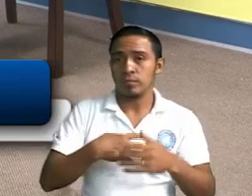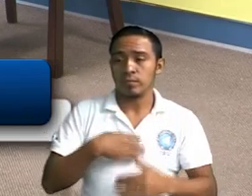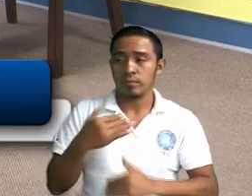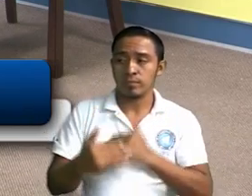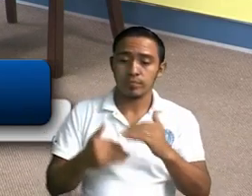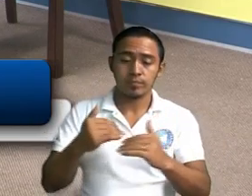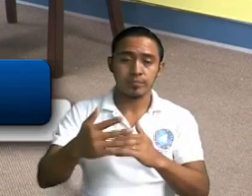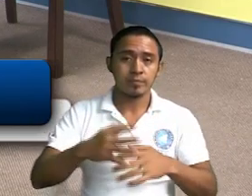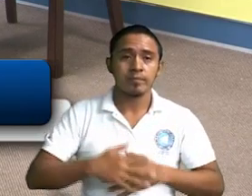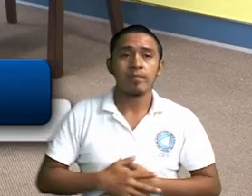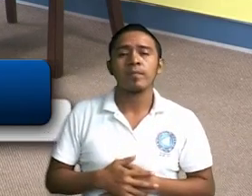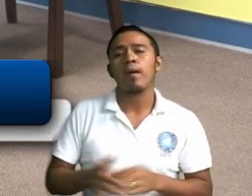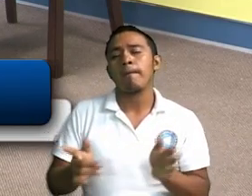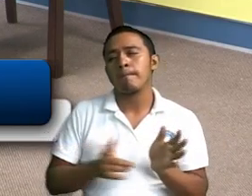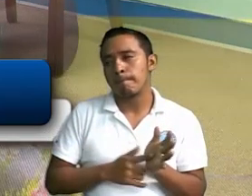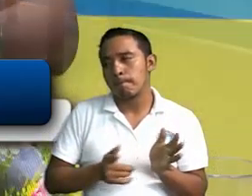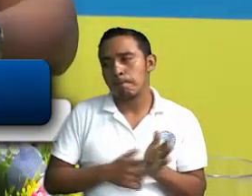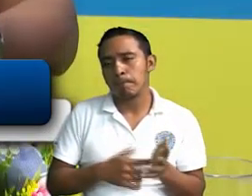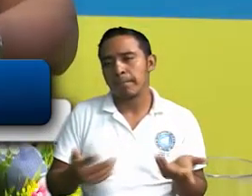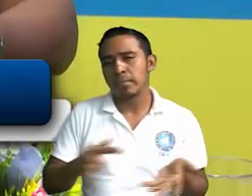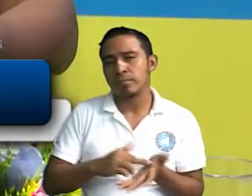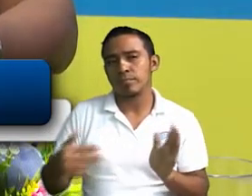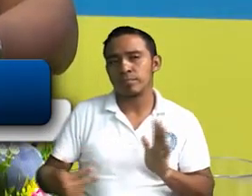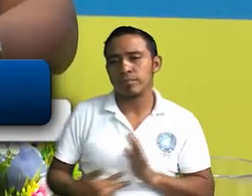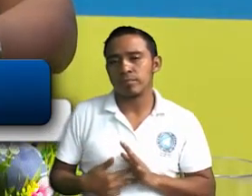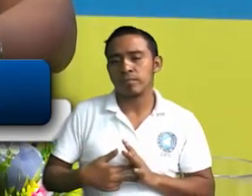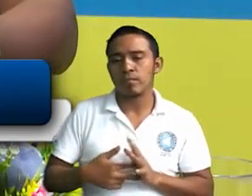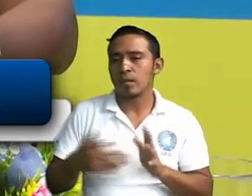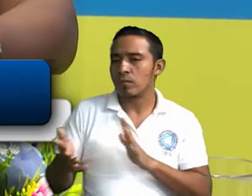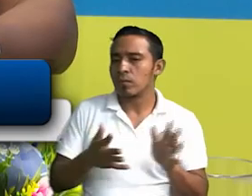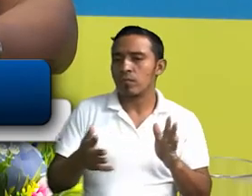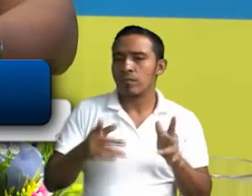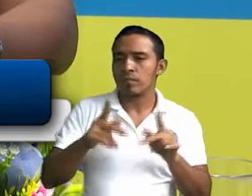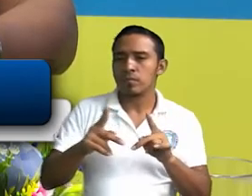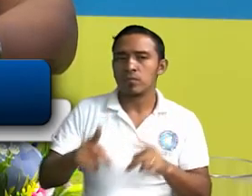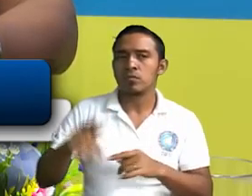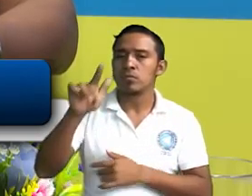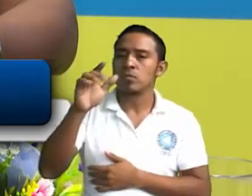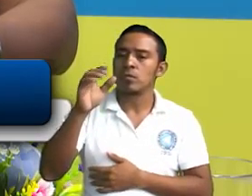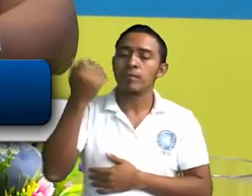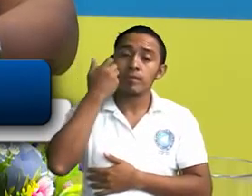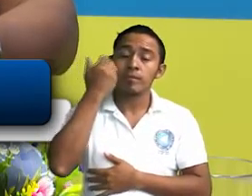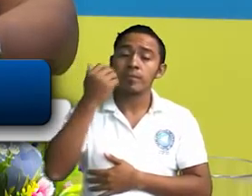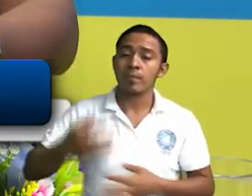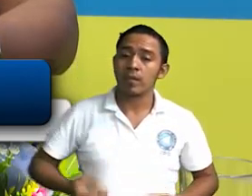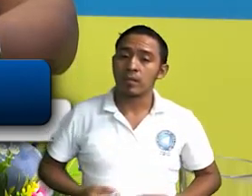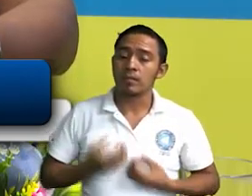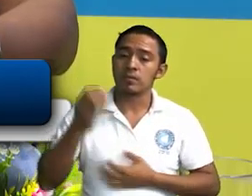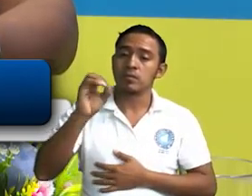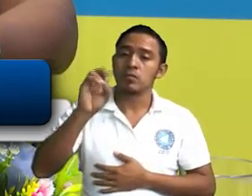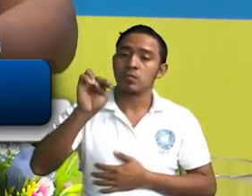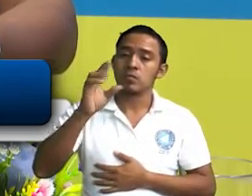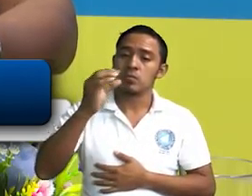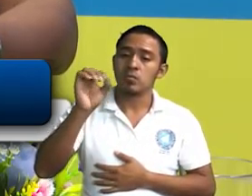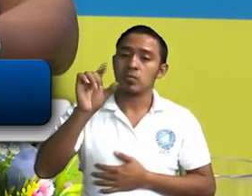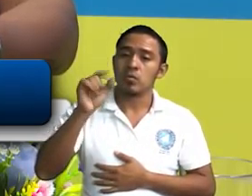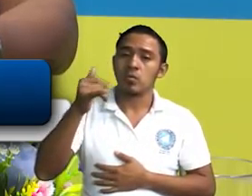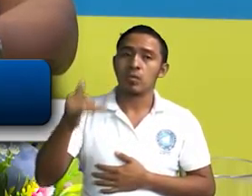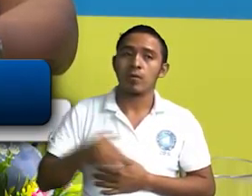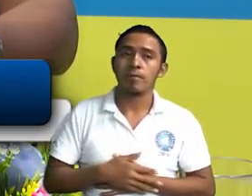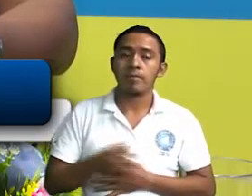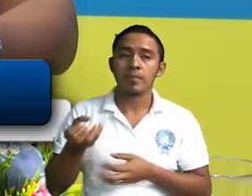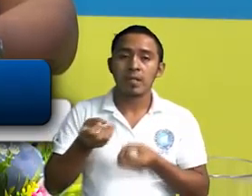ellos por ejemplo doctora que es hablando de los pacientes oncológicos y una de las enfermedades bucales